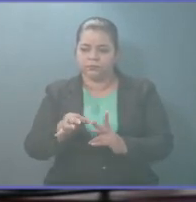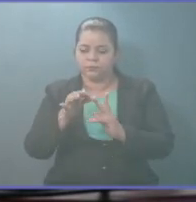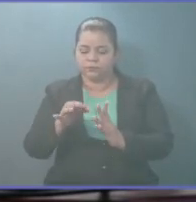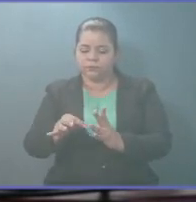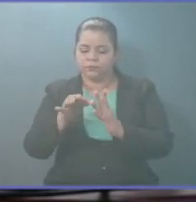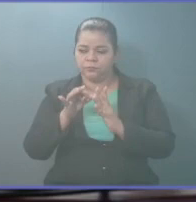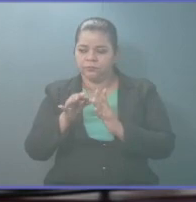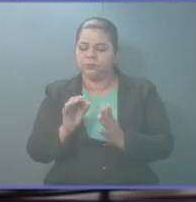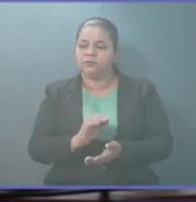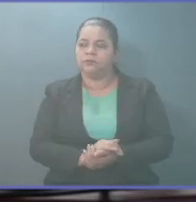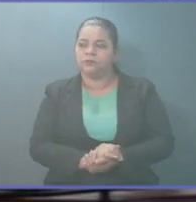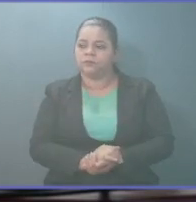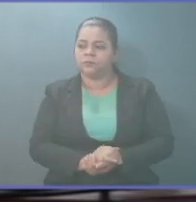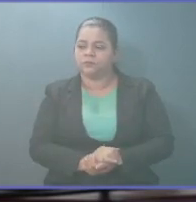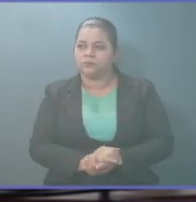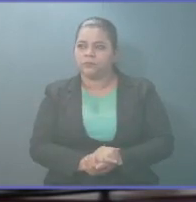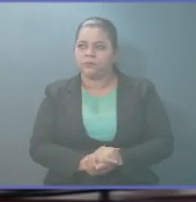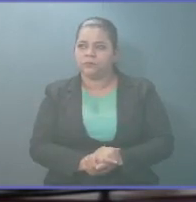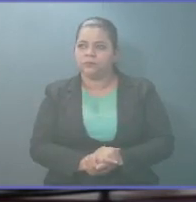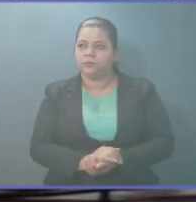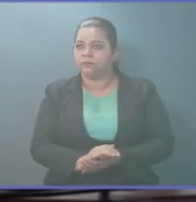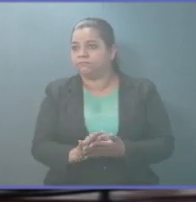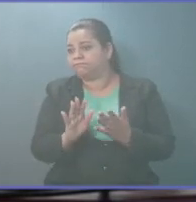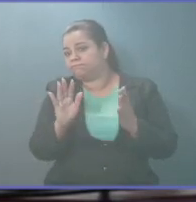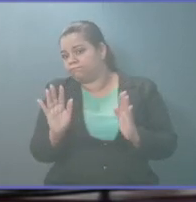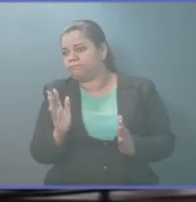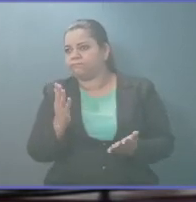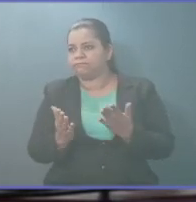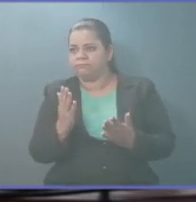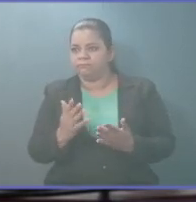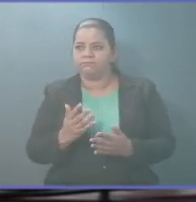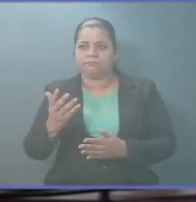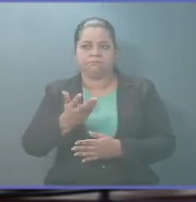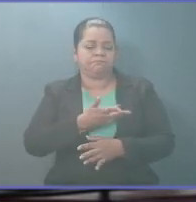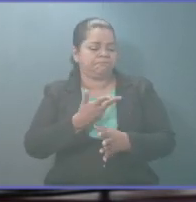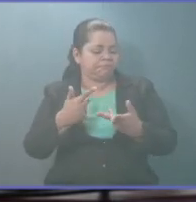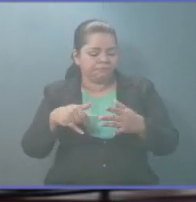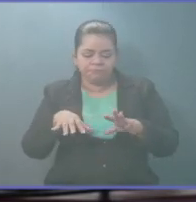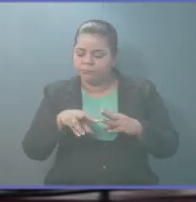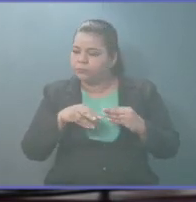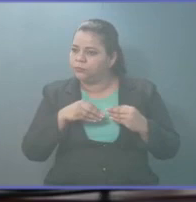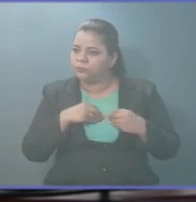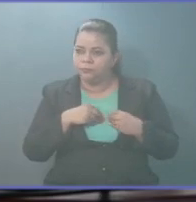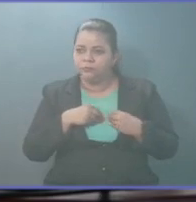Yo creo que existe una cierta confusión cuando se le